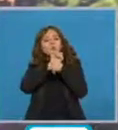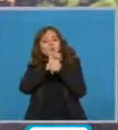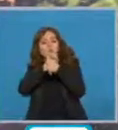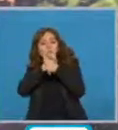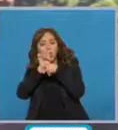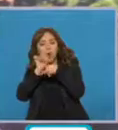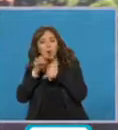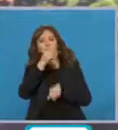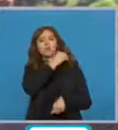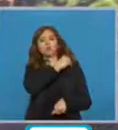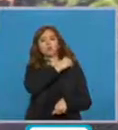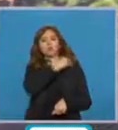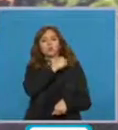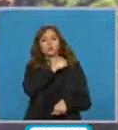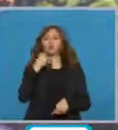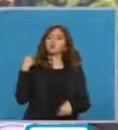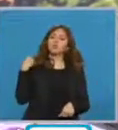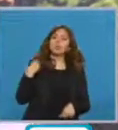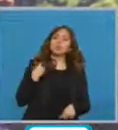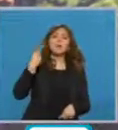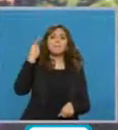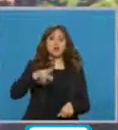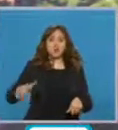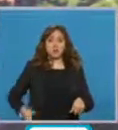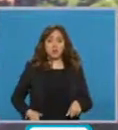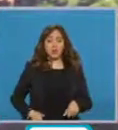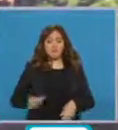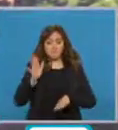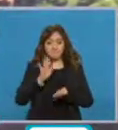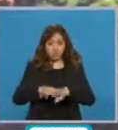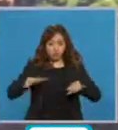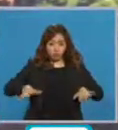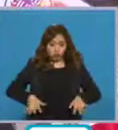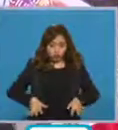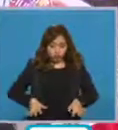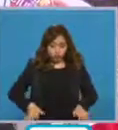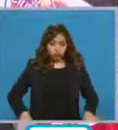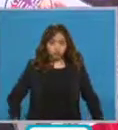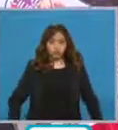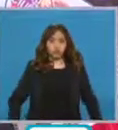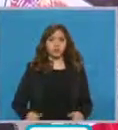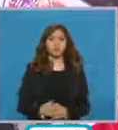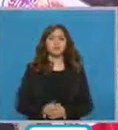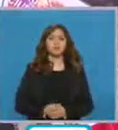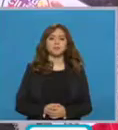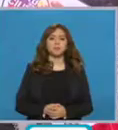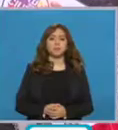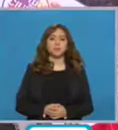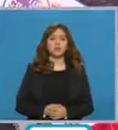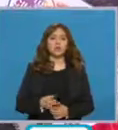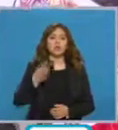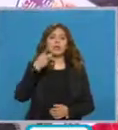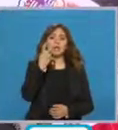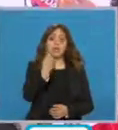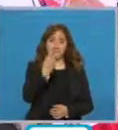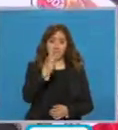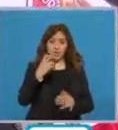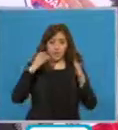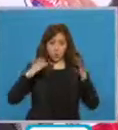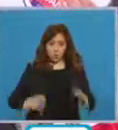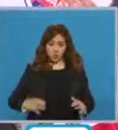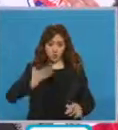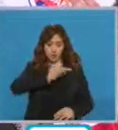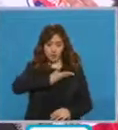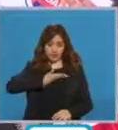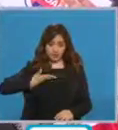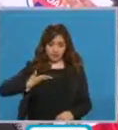pequeñitos y que la parte de abajo de la falda sea un poco más amplia. Por ejemplo, a este tipo de cuerpo no le quedan los strapless. Le quedan, pero más